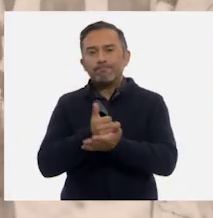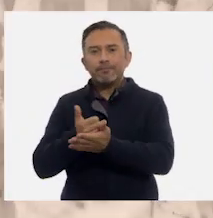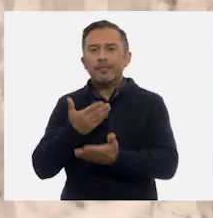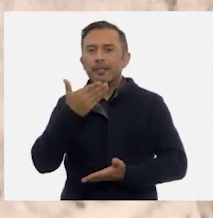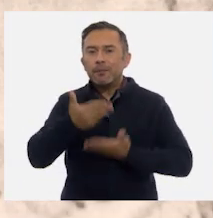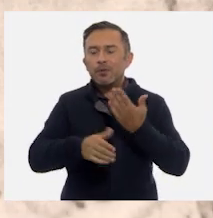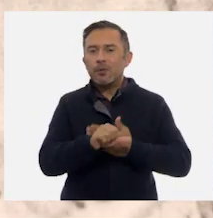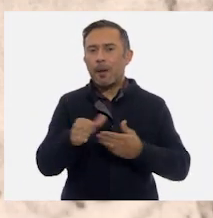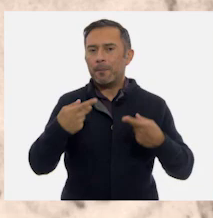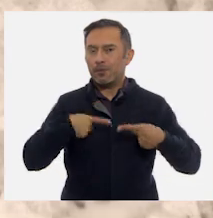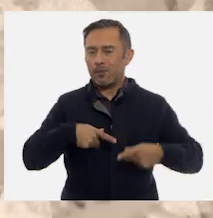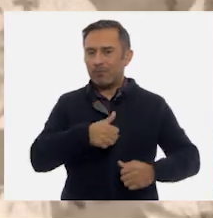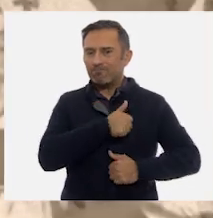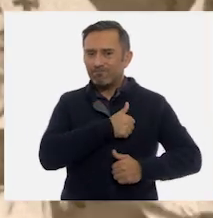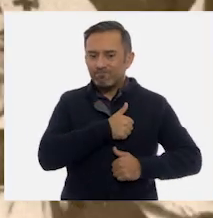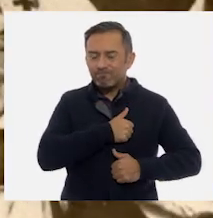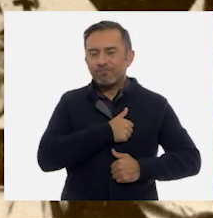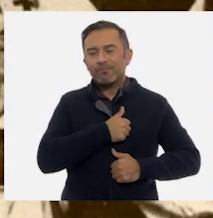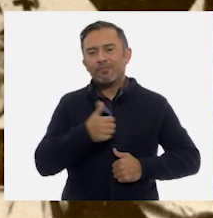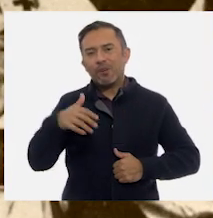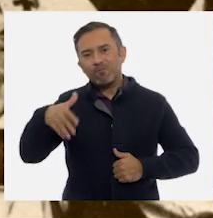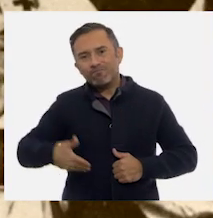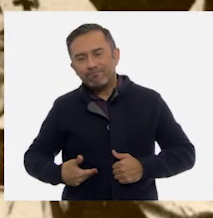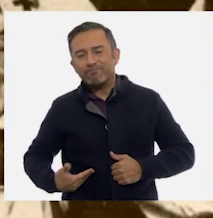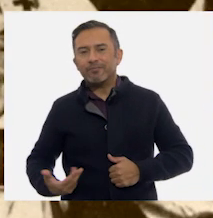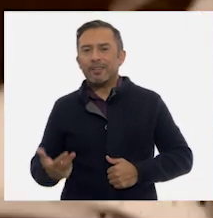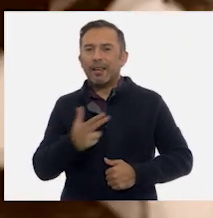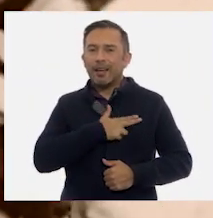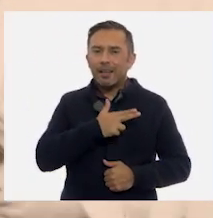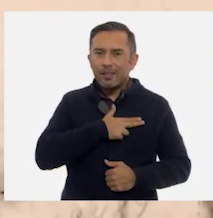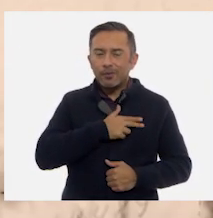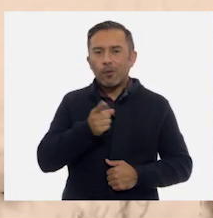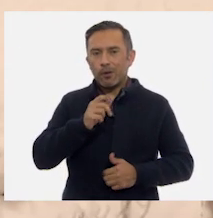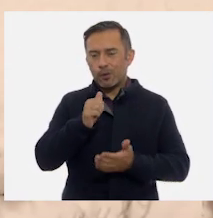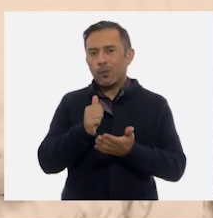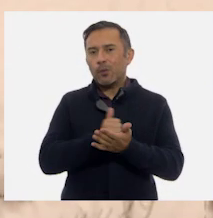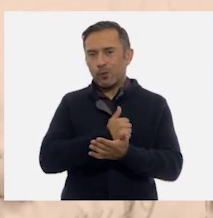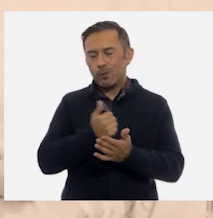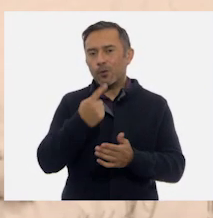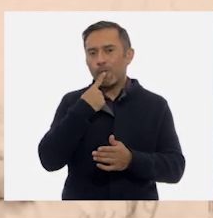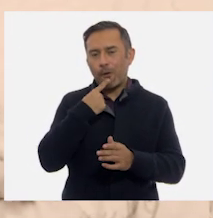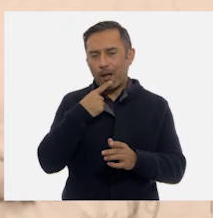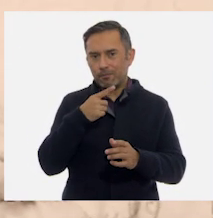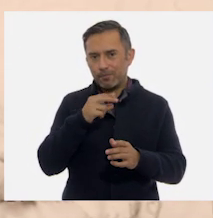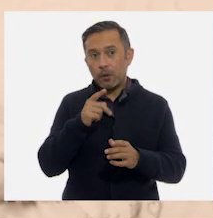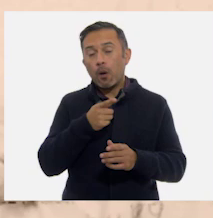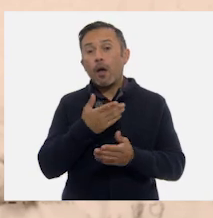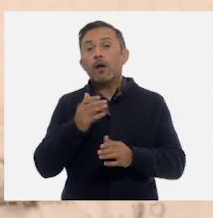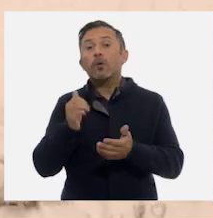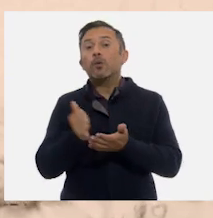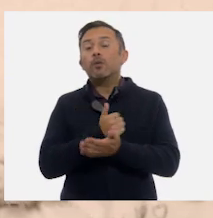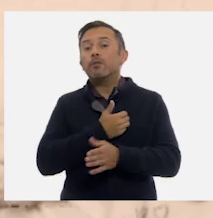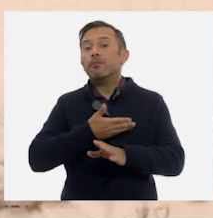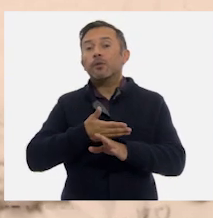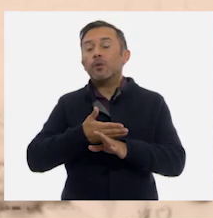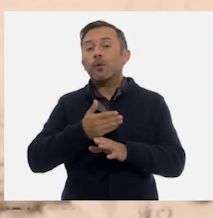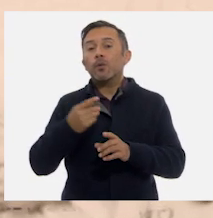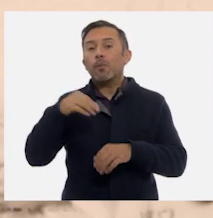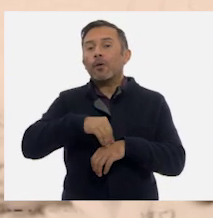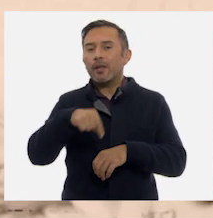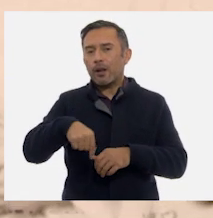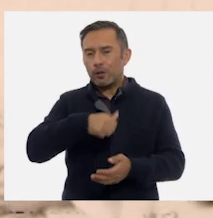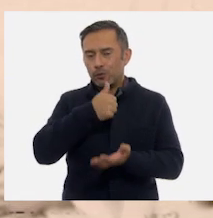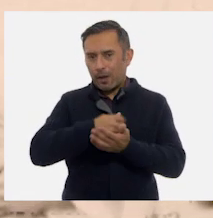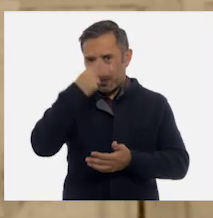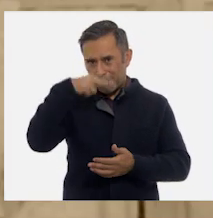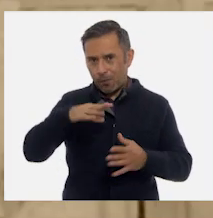guerra, con las que la Cruz Roja Mexicana no supo cumplir. La Cruz Blanca Neutral se formó en la Ciudad de México como una